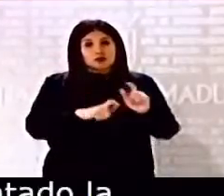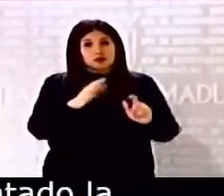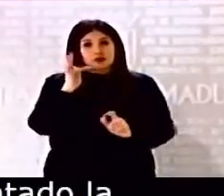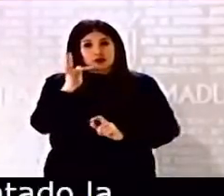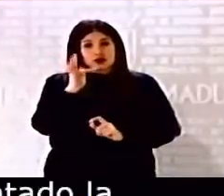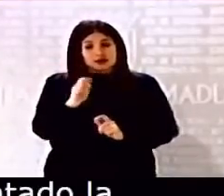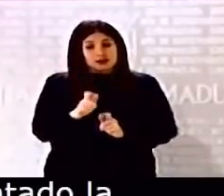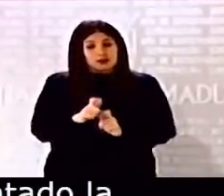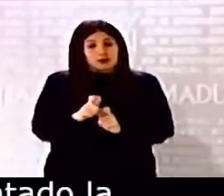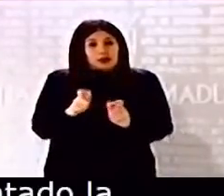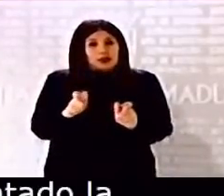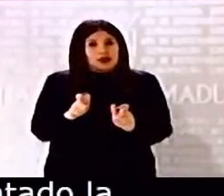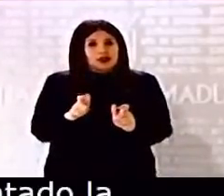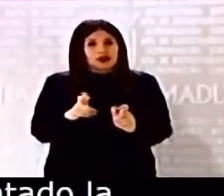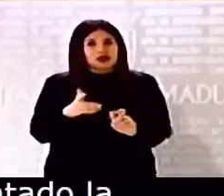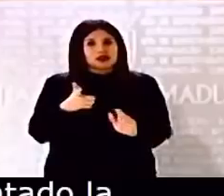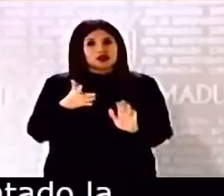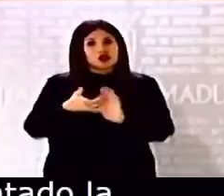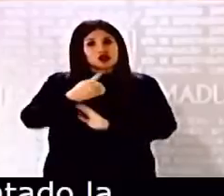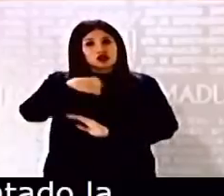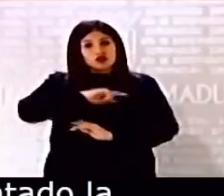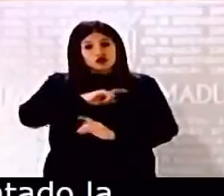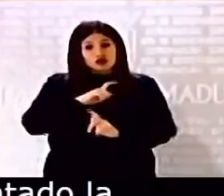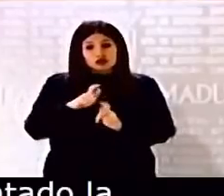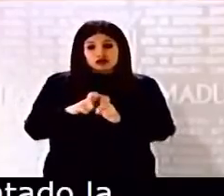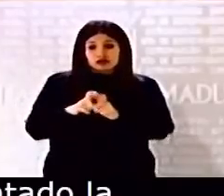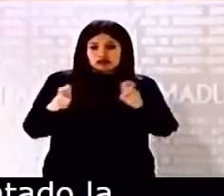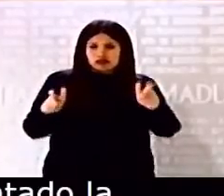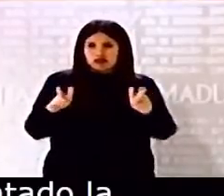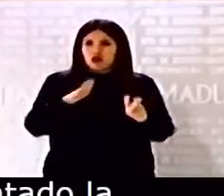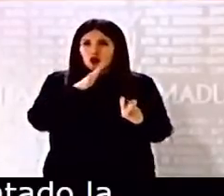han producido es porque los hemos ido a buscar.